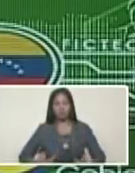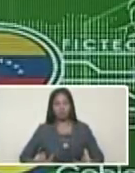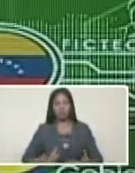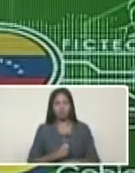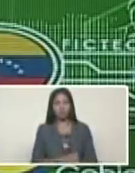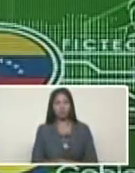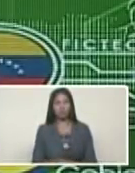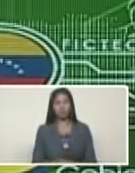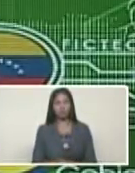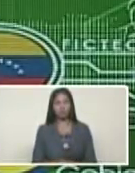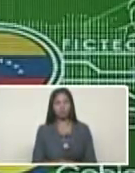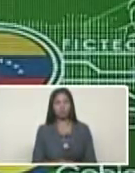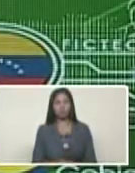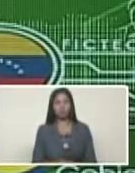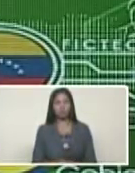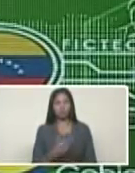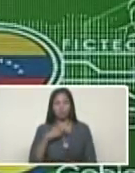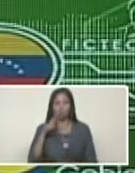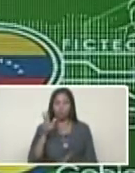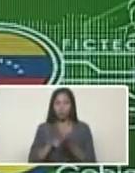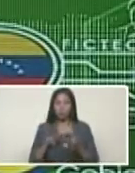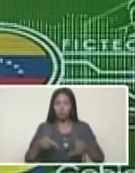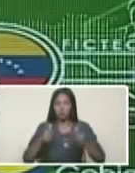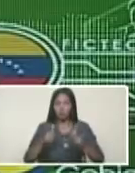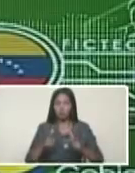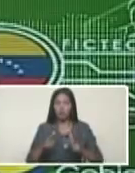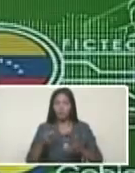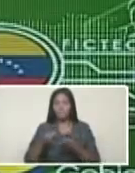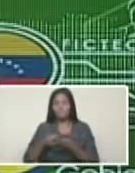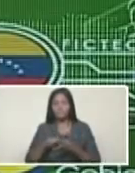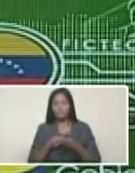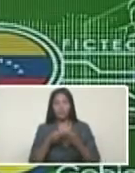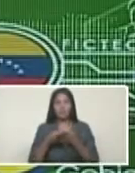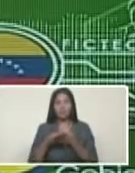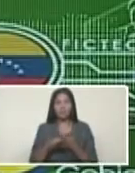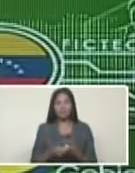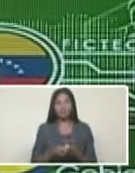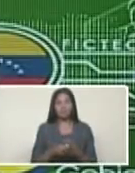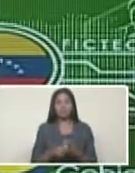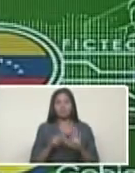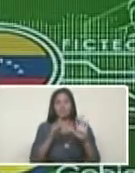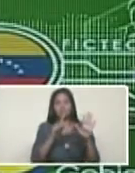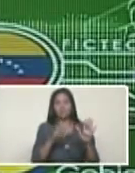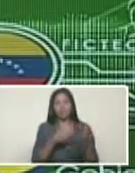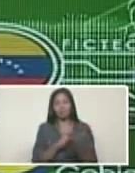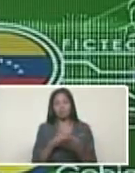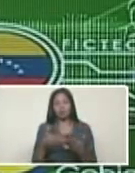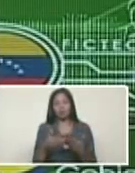Nacional Bolivariana, autorizar recursos en divisas por un monto de